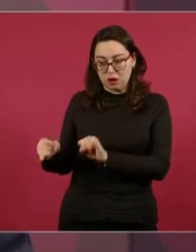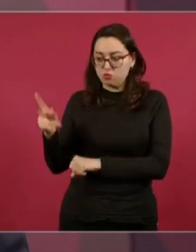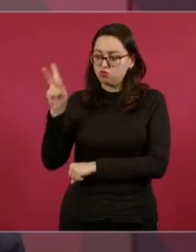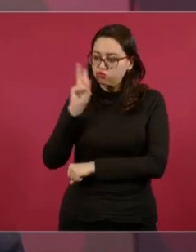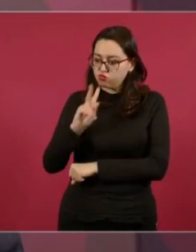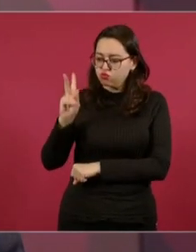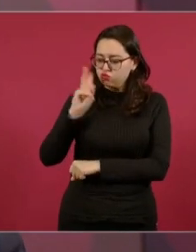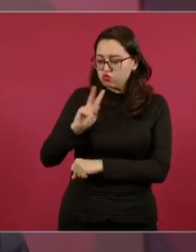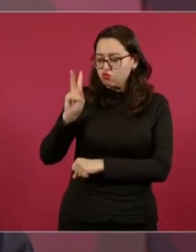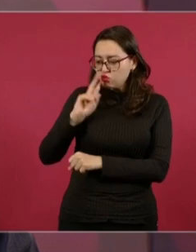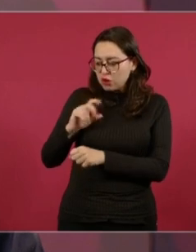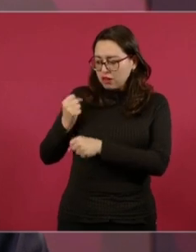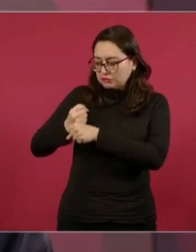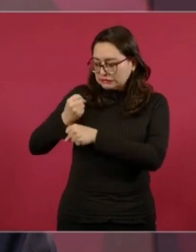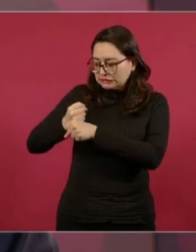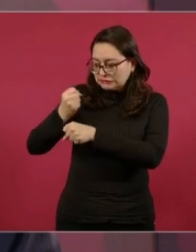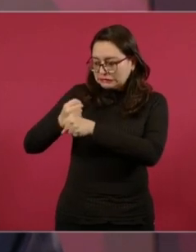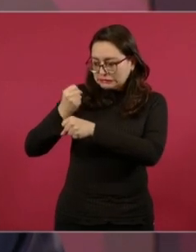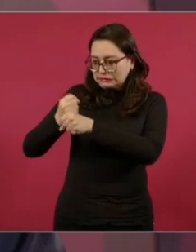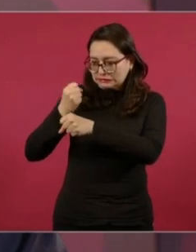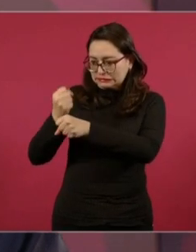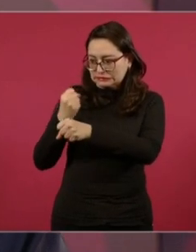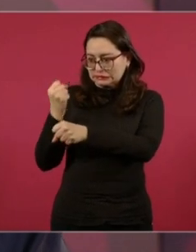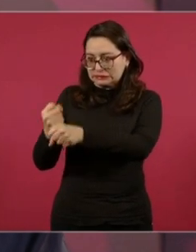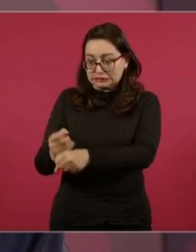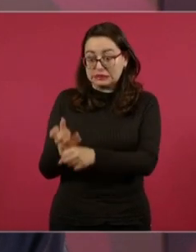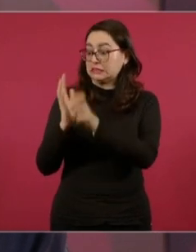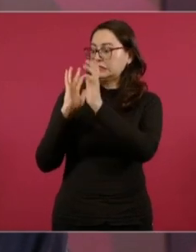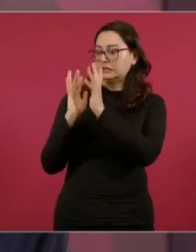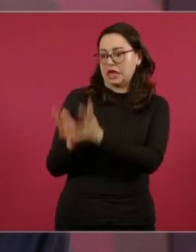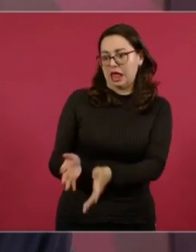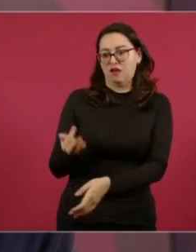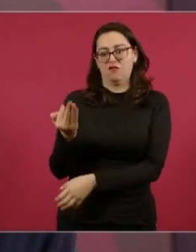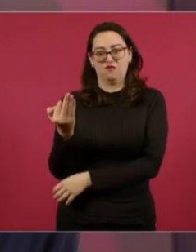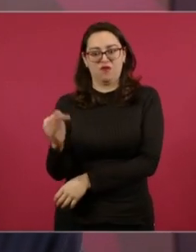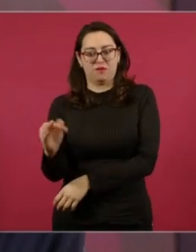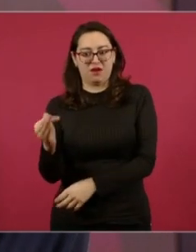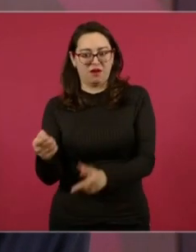el mes próximo que va a empezar a